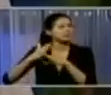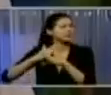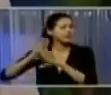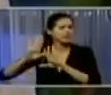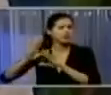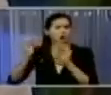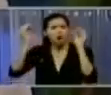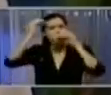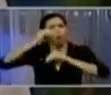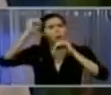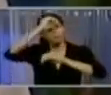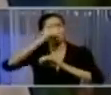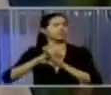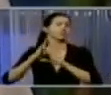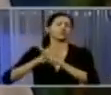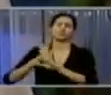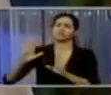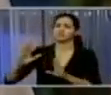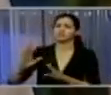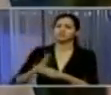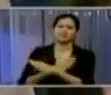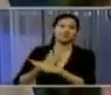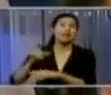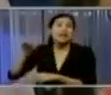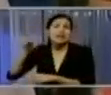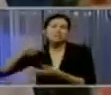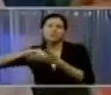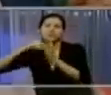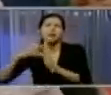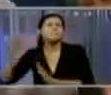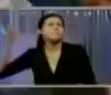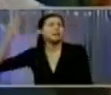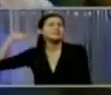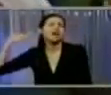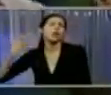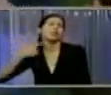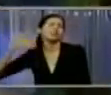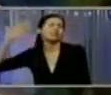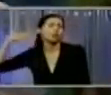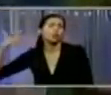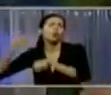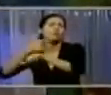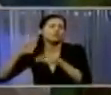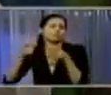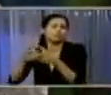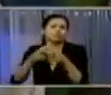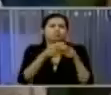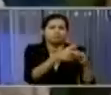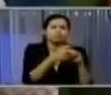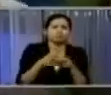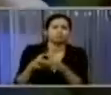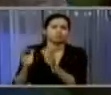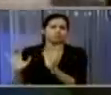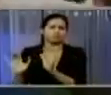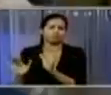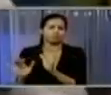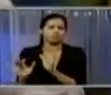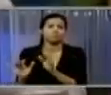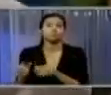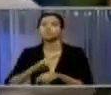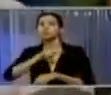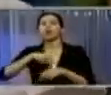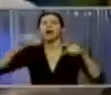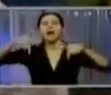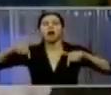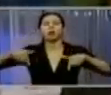él forma parte de otro mundo, el mundo del pasado, del odio, de las cúpulas, de las oligarquías. Nosotros formamos